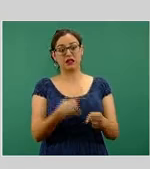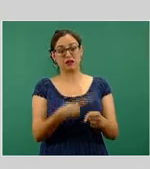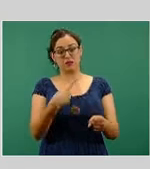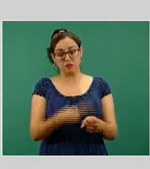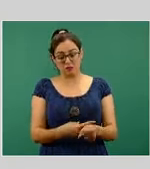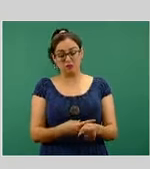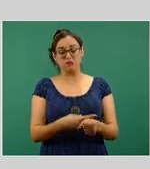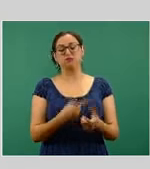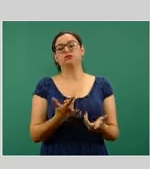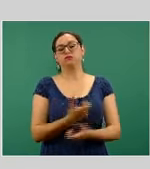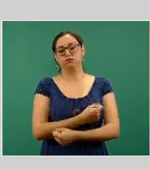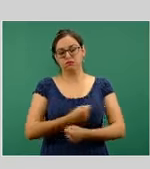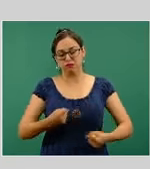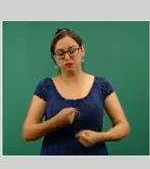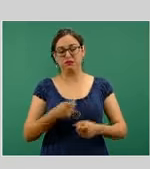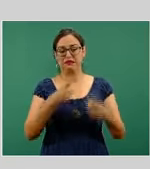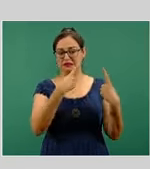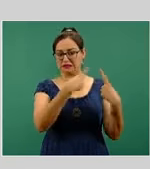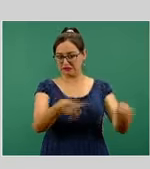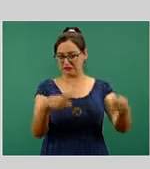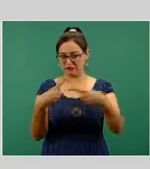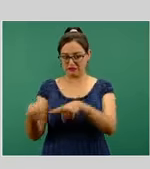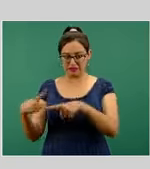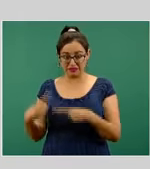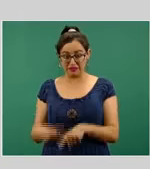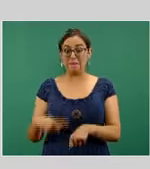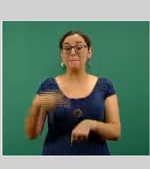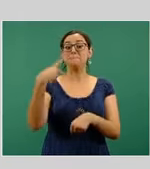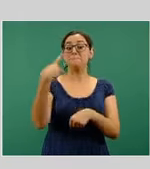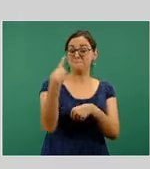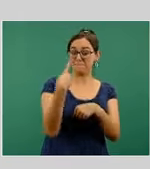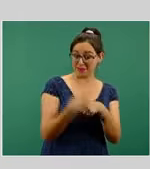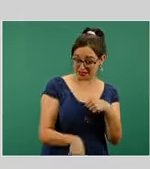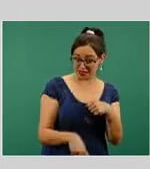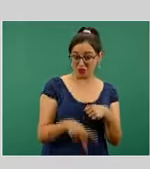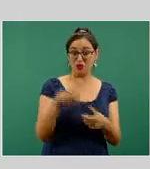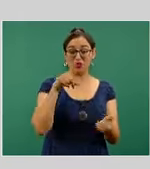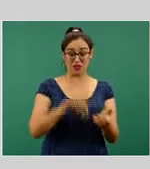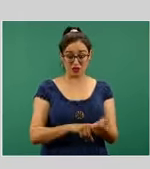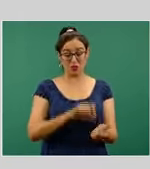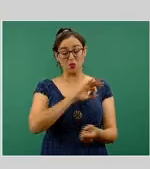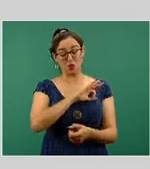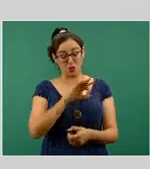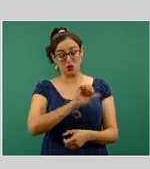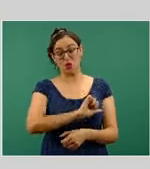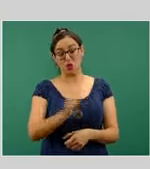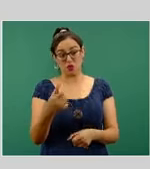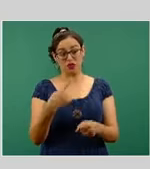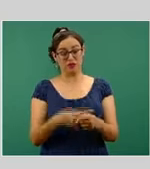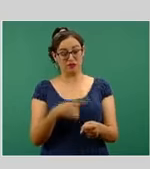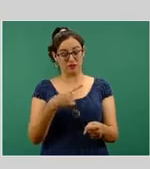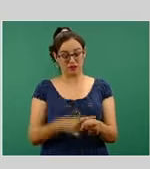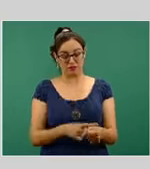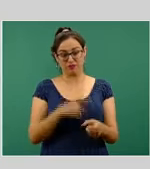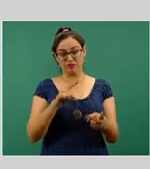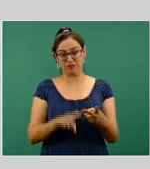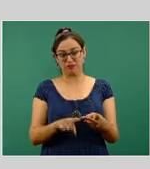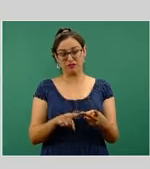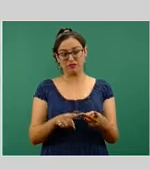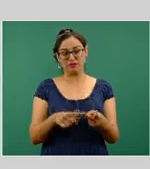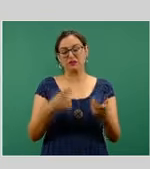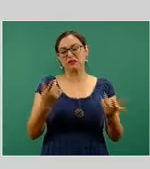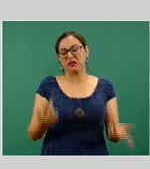enfermedad compleja, multifactorial y un factor de riesgo para desarrollar otras enfermedades. No reconocer a la obesidad como una